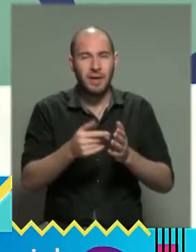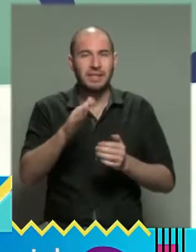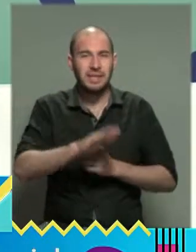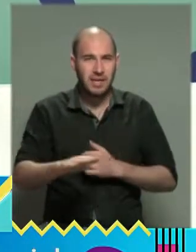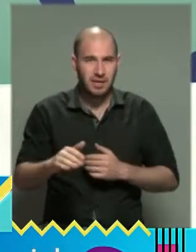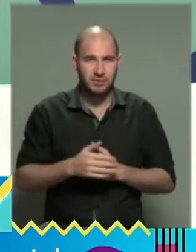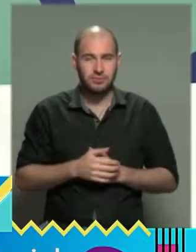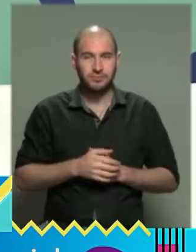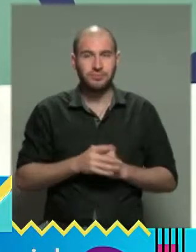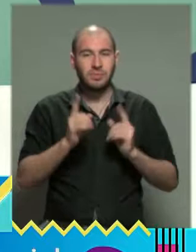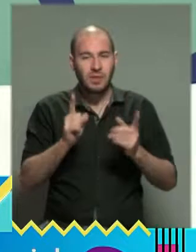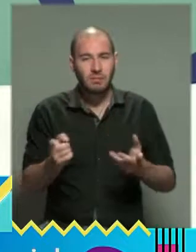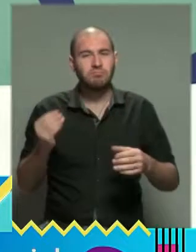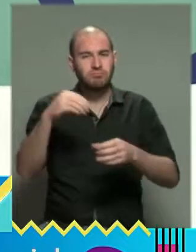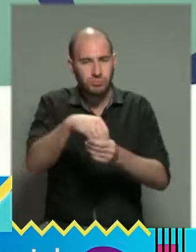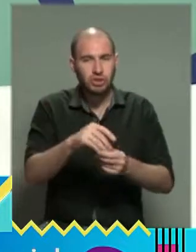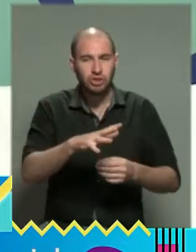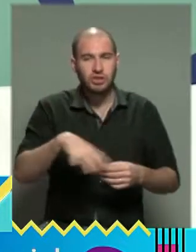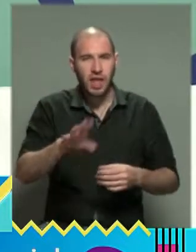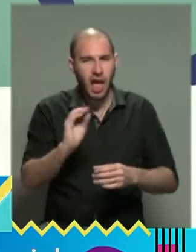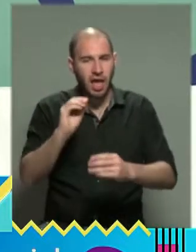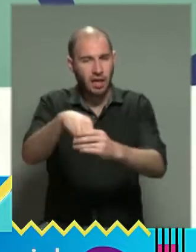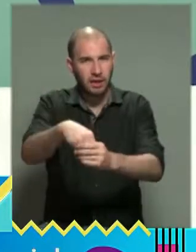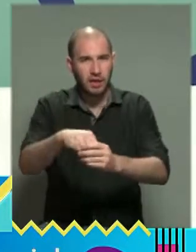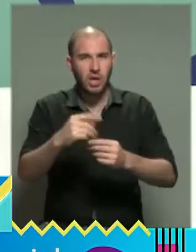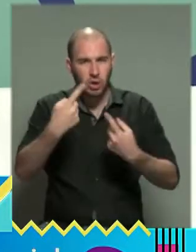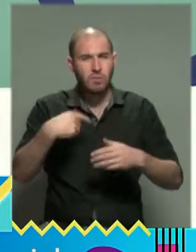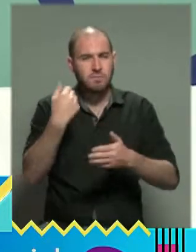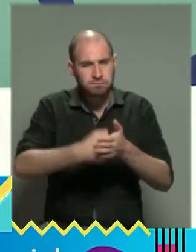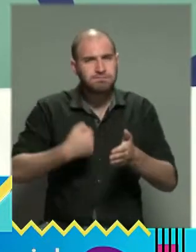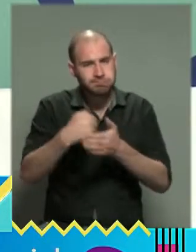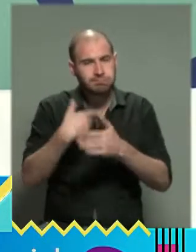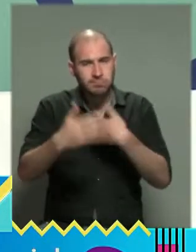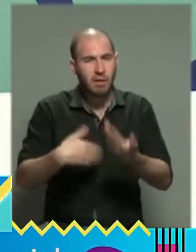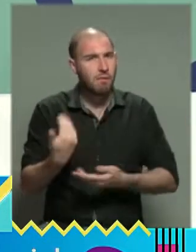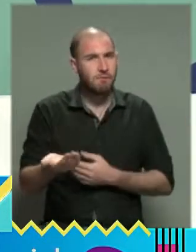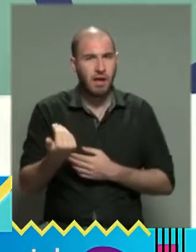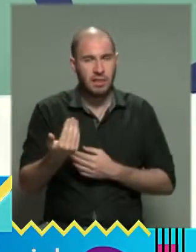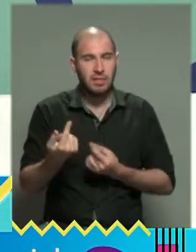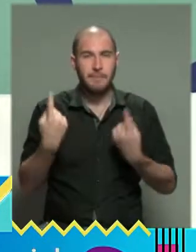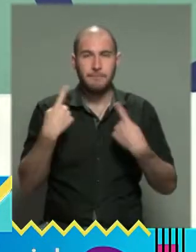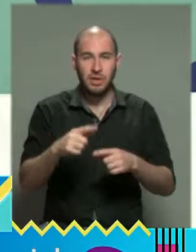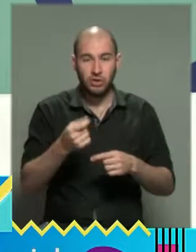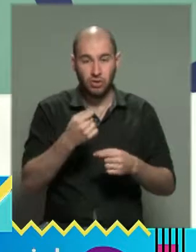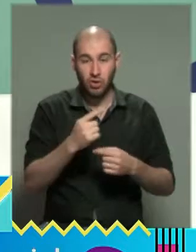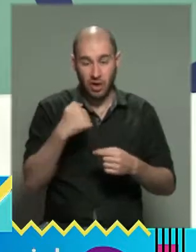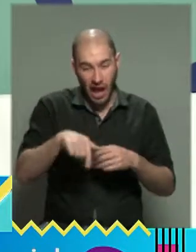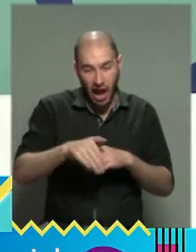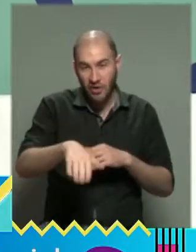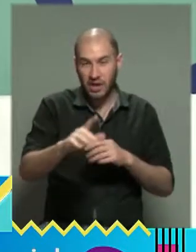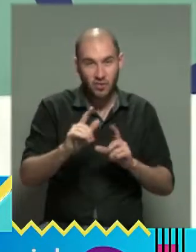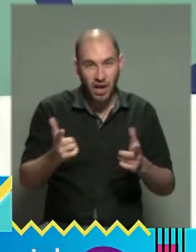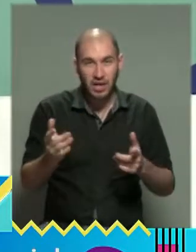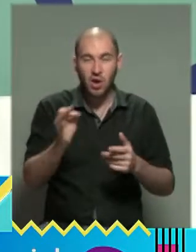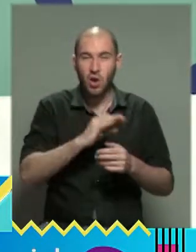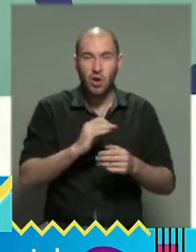niñez, involucrarnos en esta sociedad que tiene mucho para caminar, que hay mucho para hacer, pero que si no lo hacemos desde ahora o